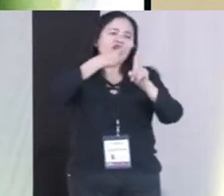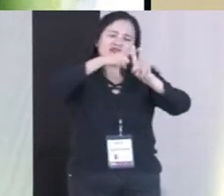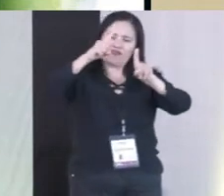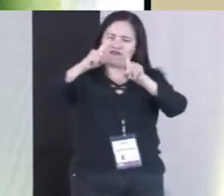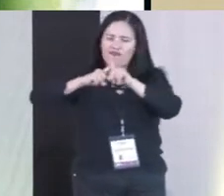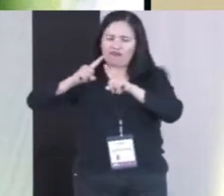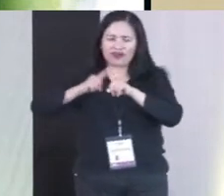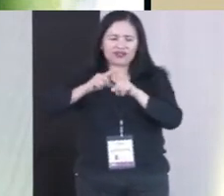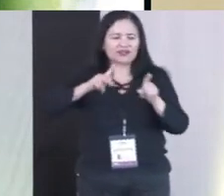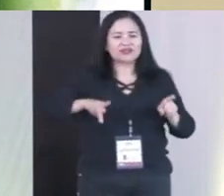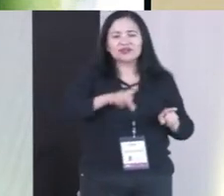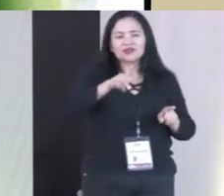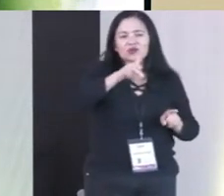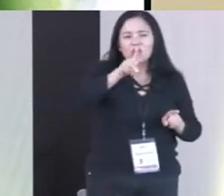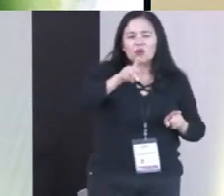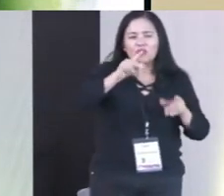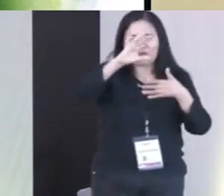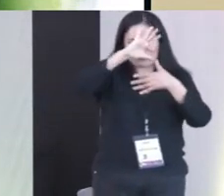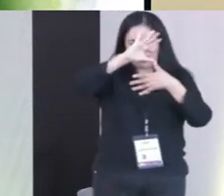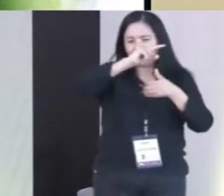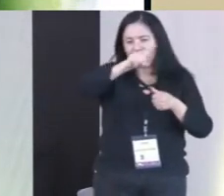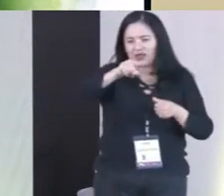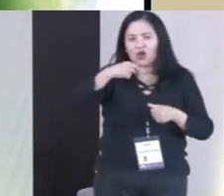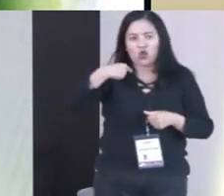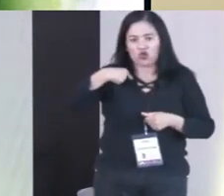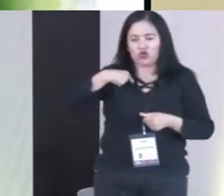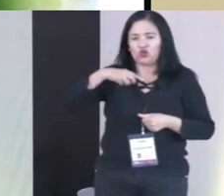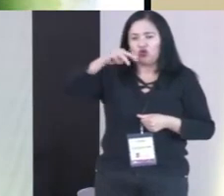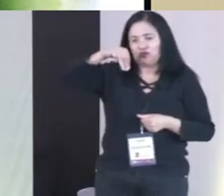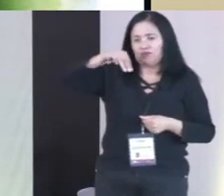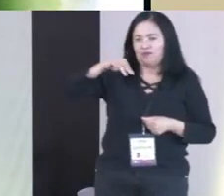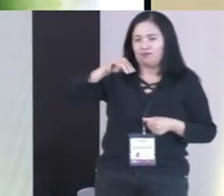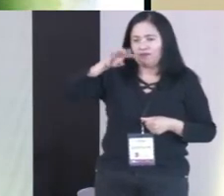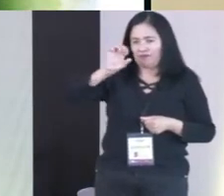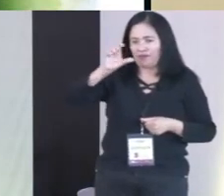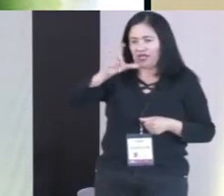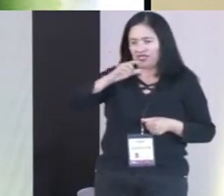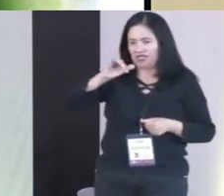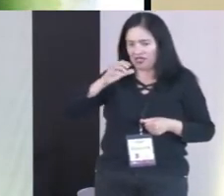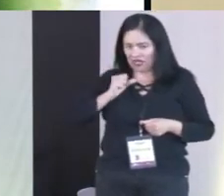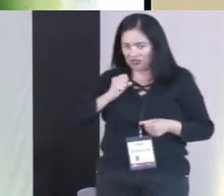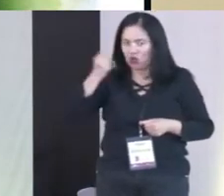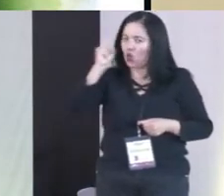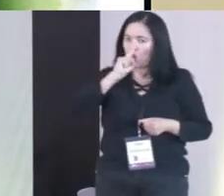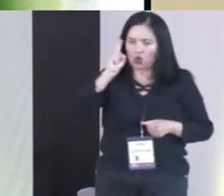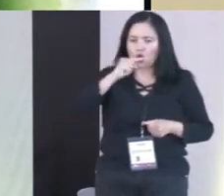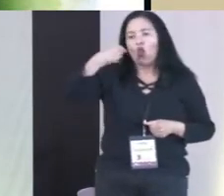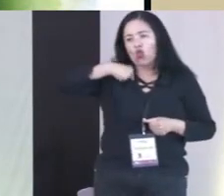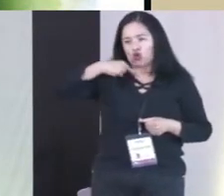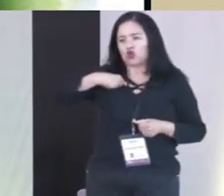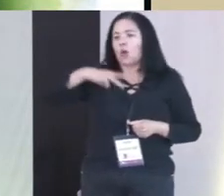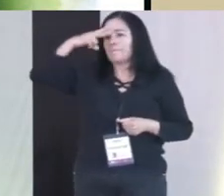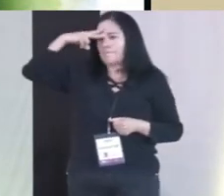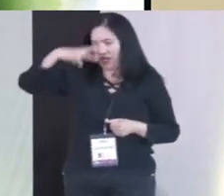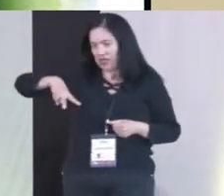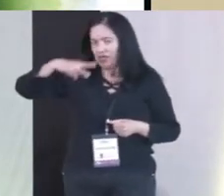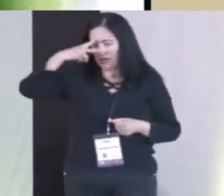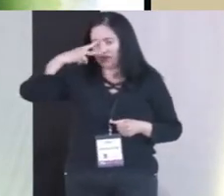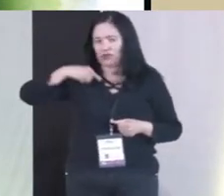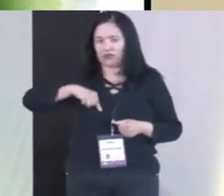Mesoamérica. Y creo que nosotros no somos mexicas, creo que somos mexicanos y mexicanas. Y creo